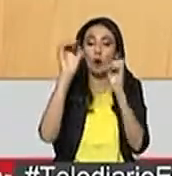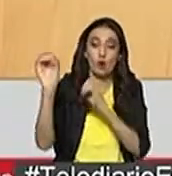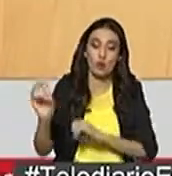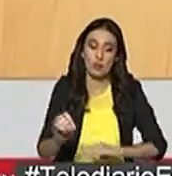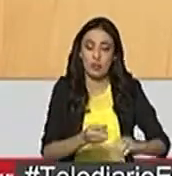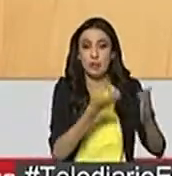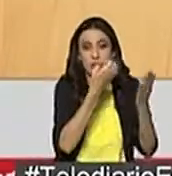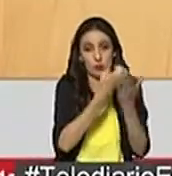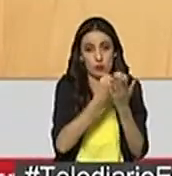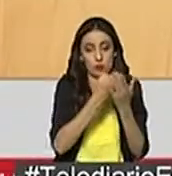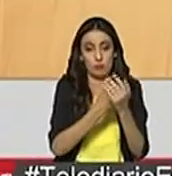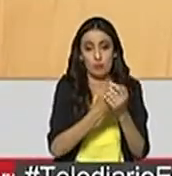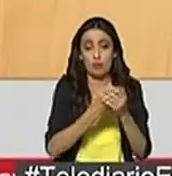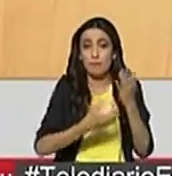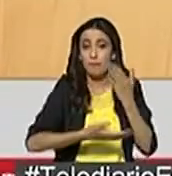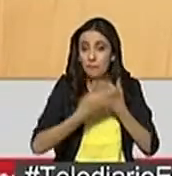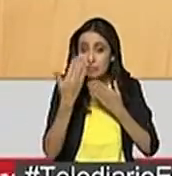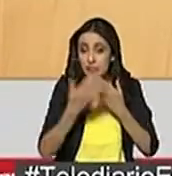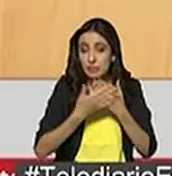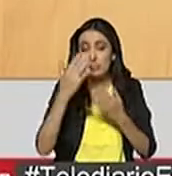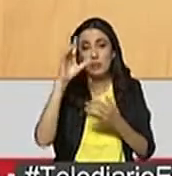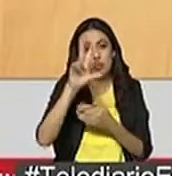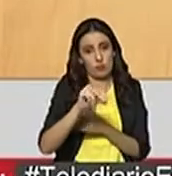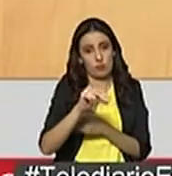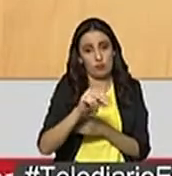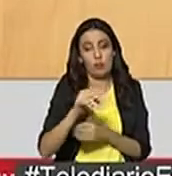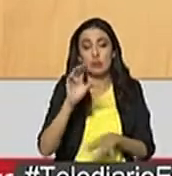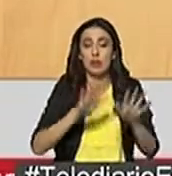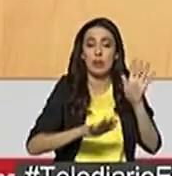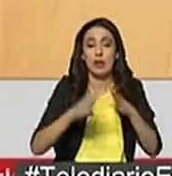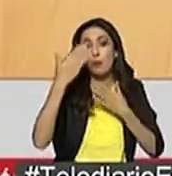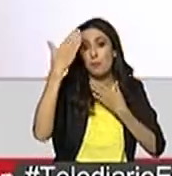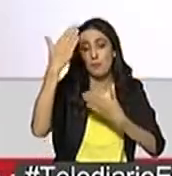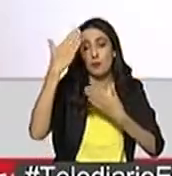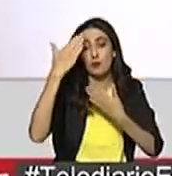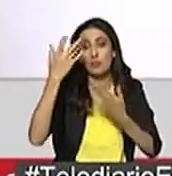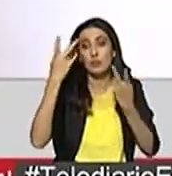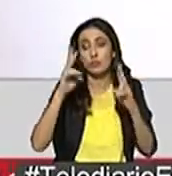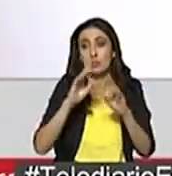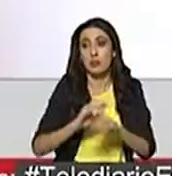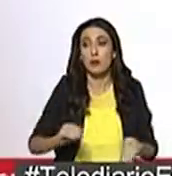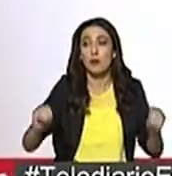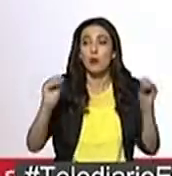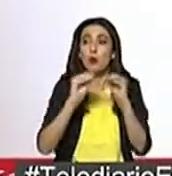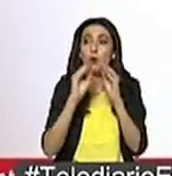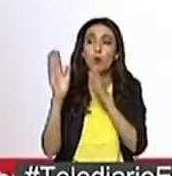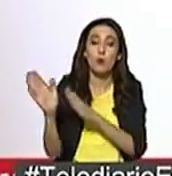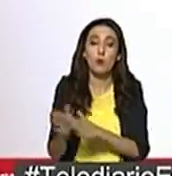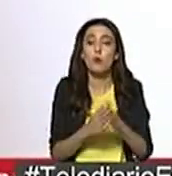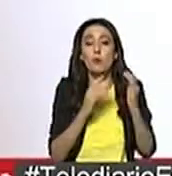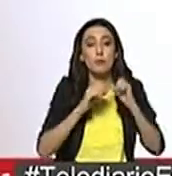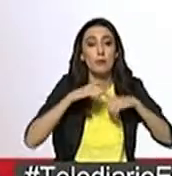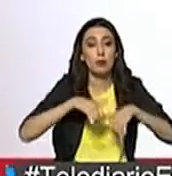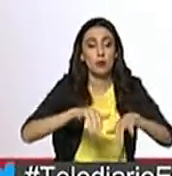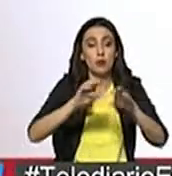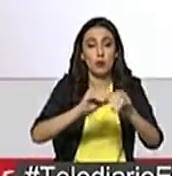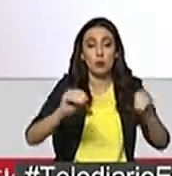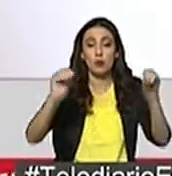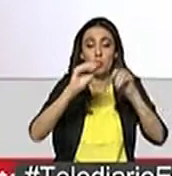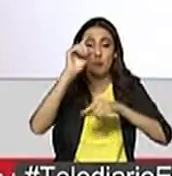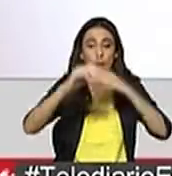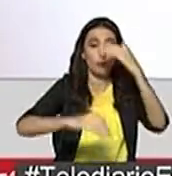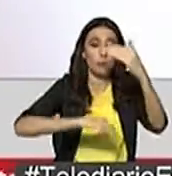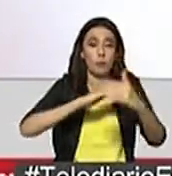economía no es fácil, hay muchos intereses, sobre todo políticos en este momento. Y se estaba pensando que se iba a recibir ese dinero del